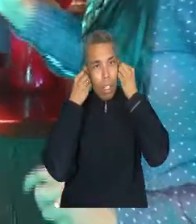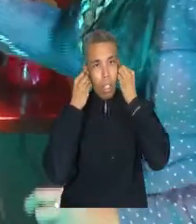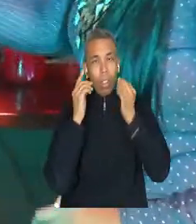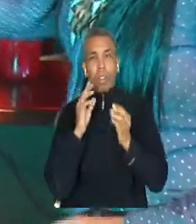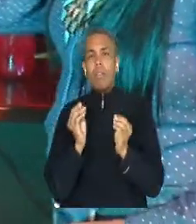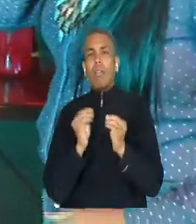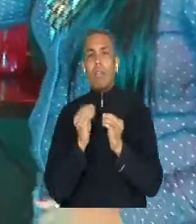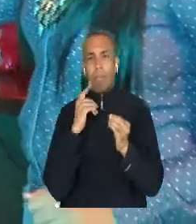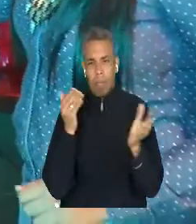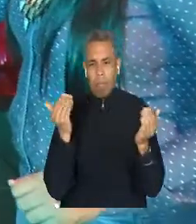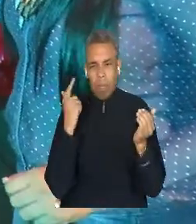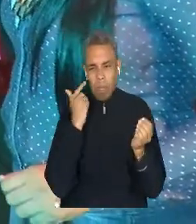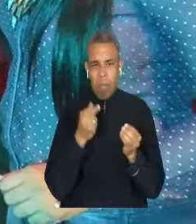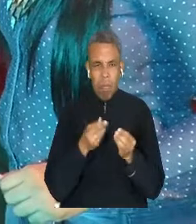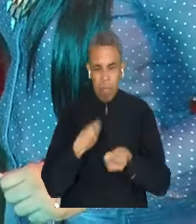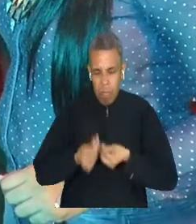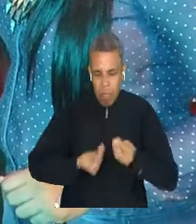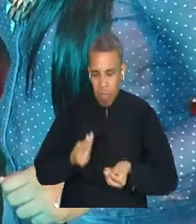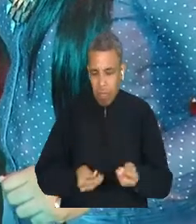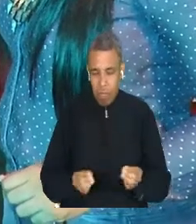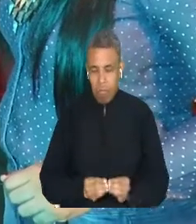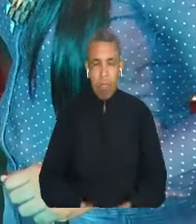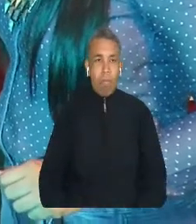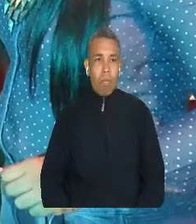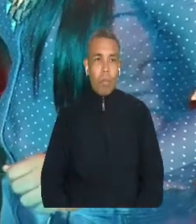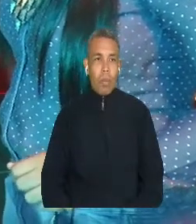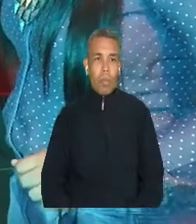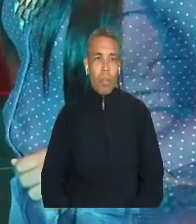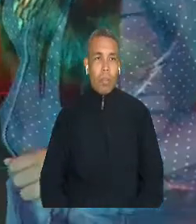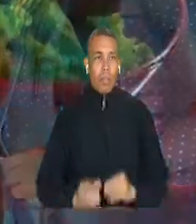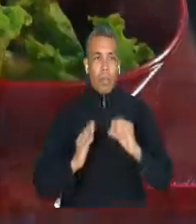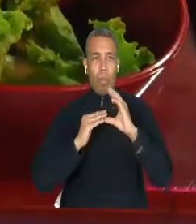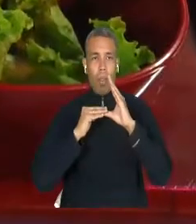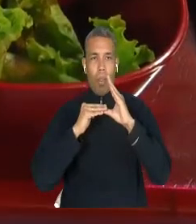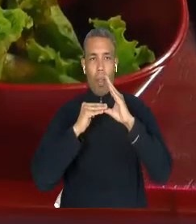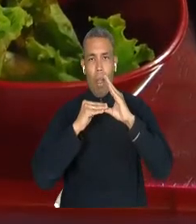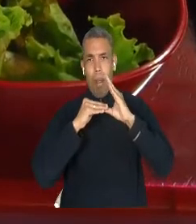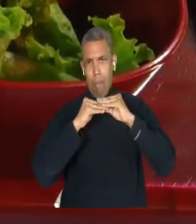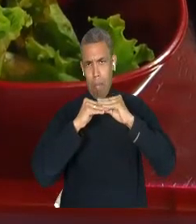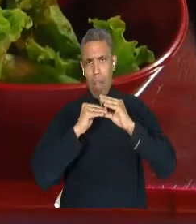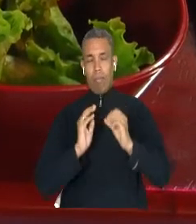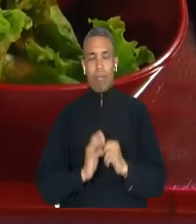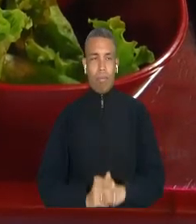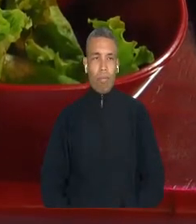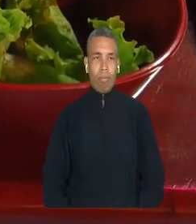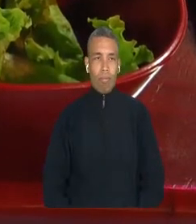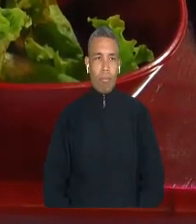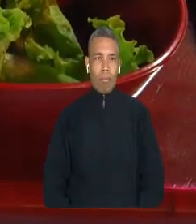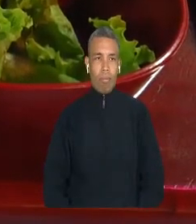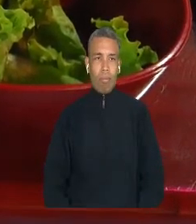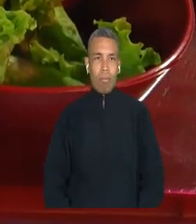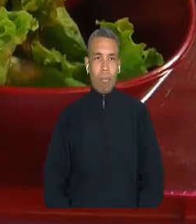esta hamburguesa. Bueno, primero que todo, nuestro pan, que manejamos nuestro pan artesanal,